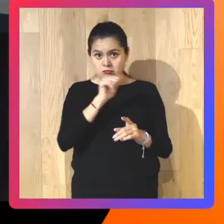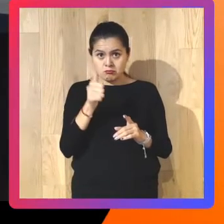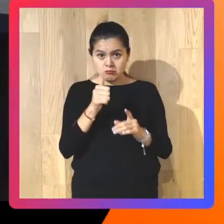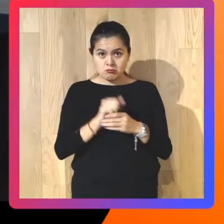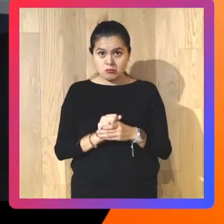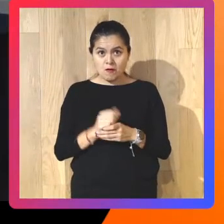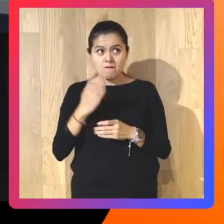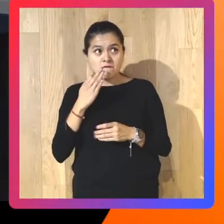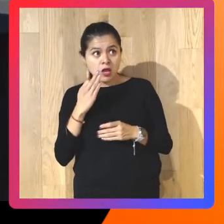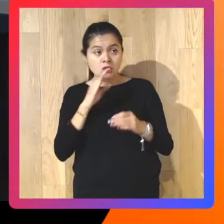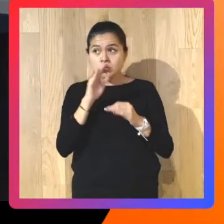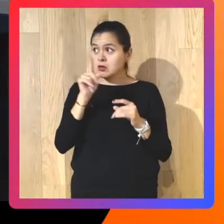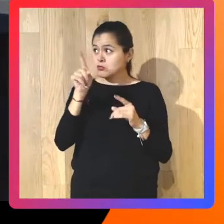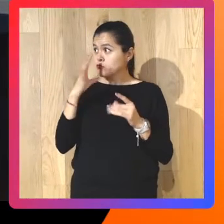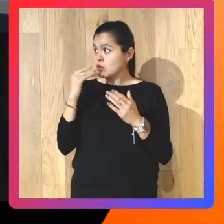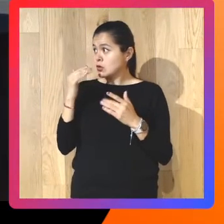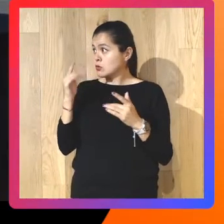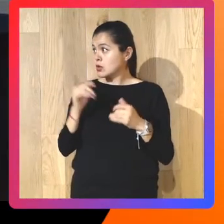Por favor, adelante.